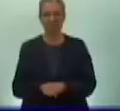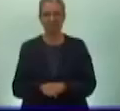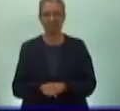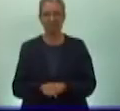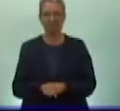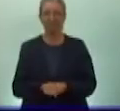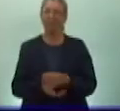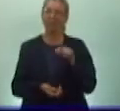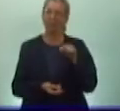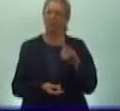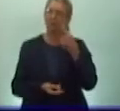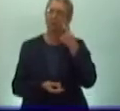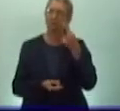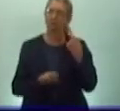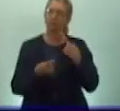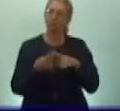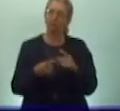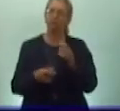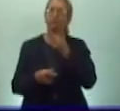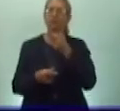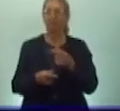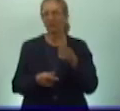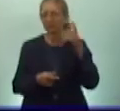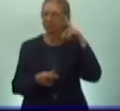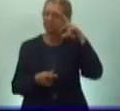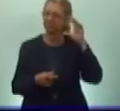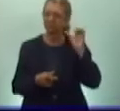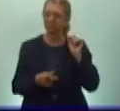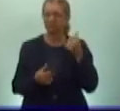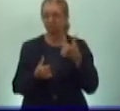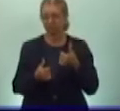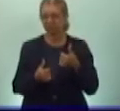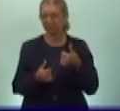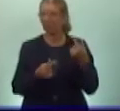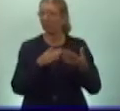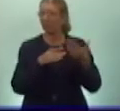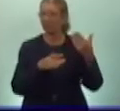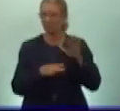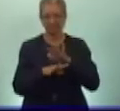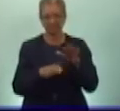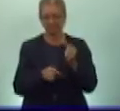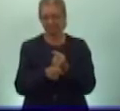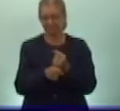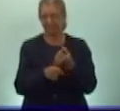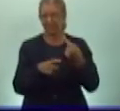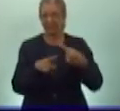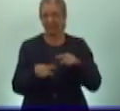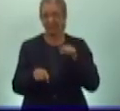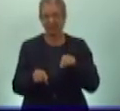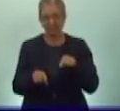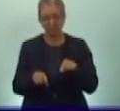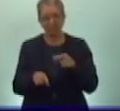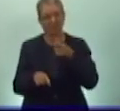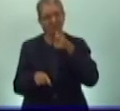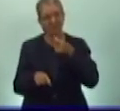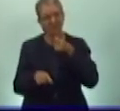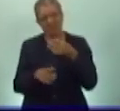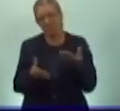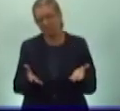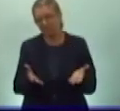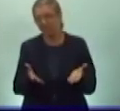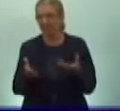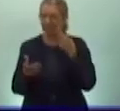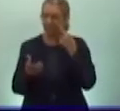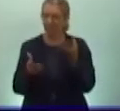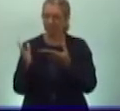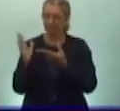Veamos otro ejemplo para que puedan entender. Recuerden que esto es un contenido que ya ustedes trabajaron en clases con sus maestros. El